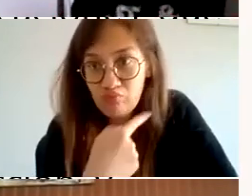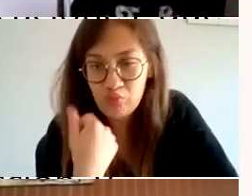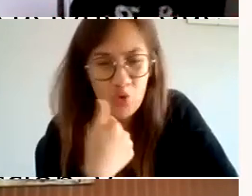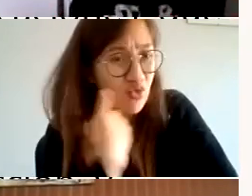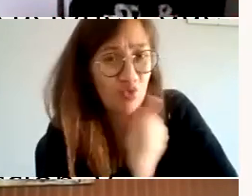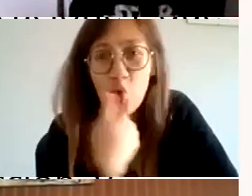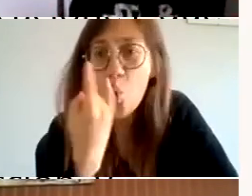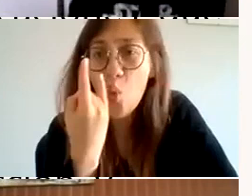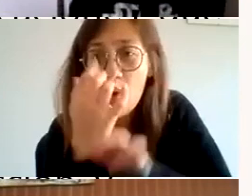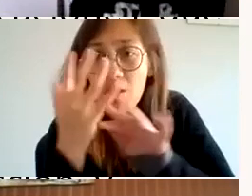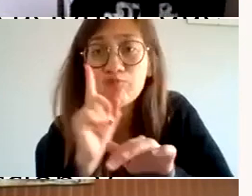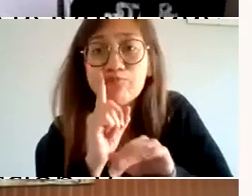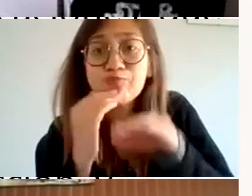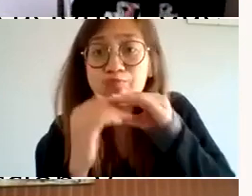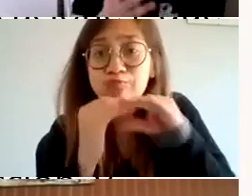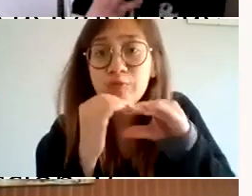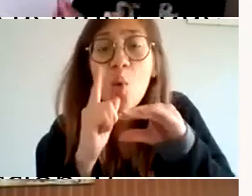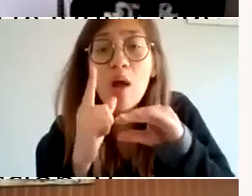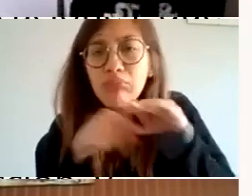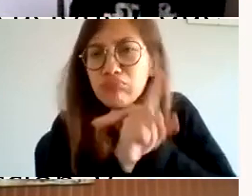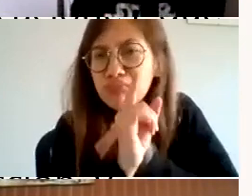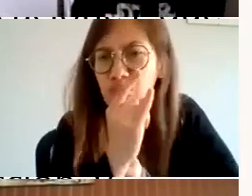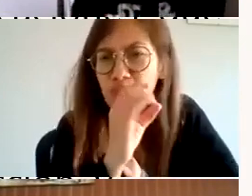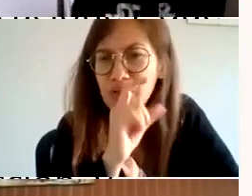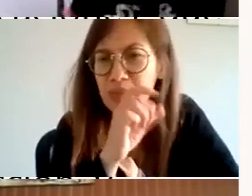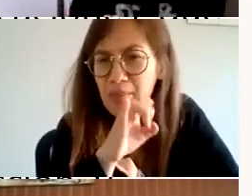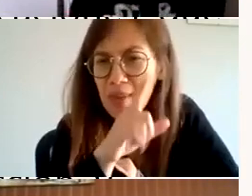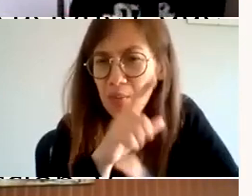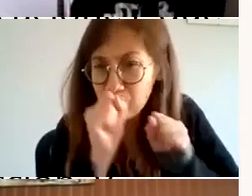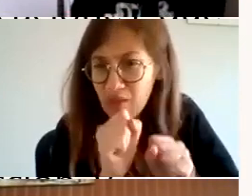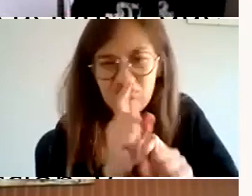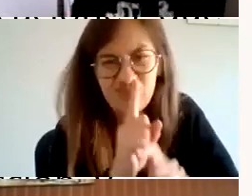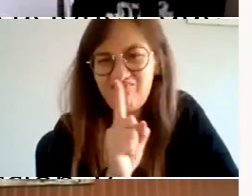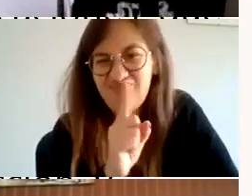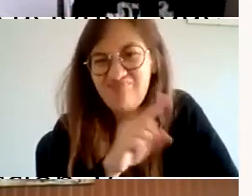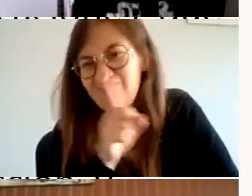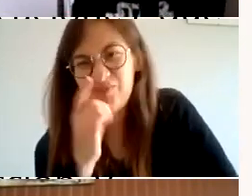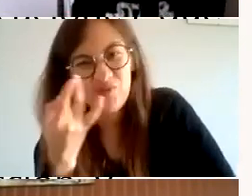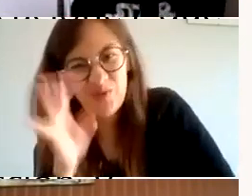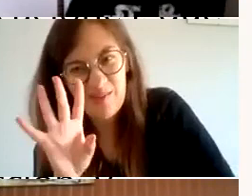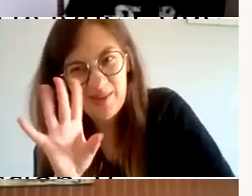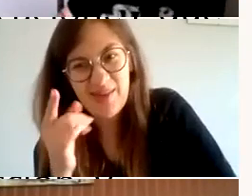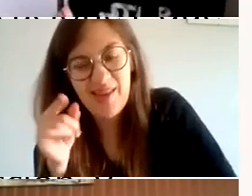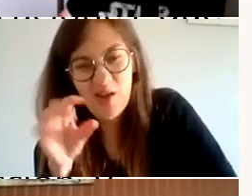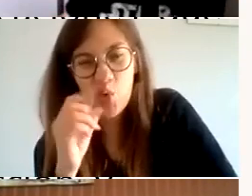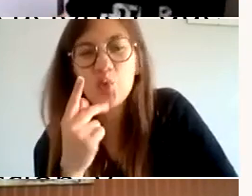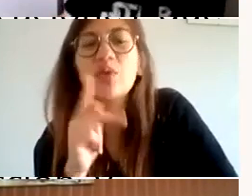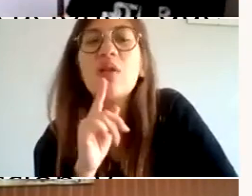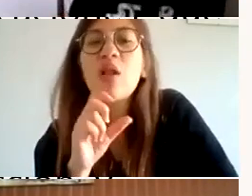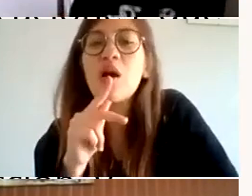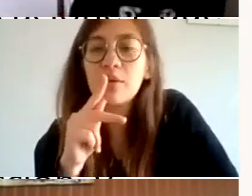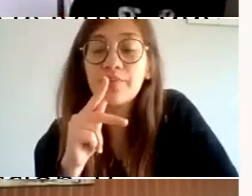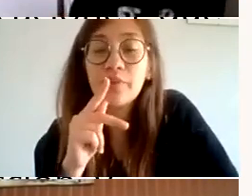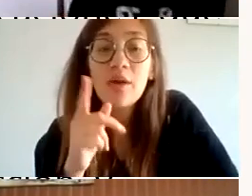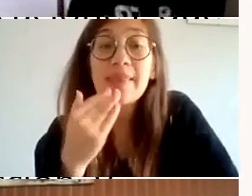¿ya? Así también yo puedo tener, por ejemplo, en Apple, el Apple Mail App, que es esta aplicación que parece un